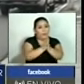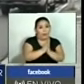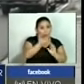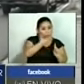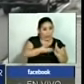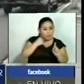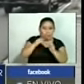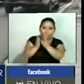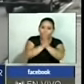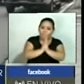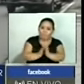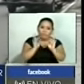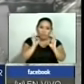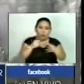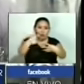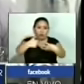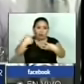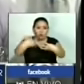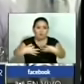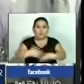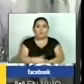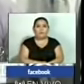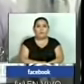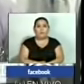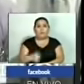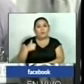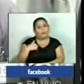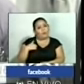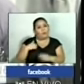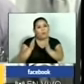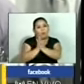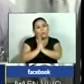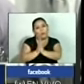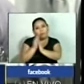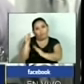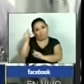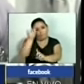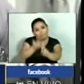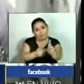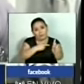se ejecute por la vía legal. De igualmente le requiero, presidente,